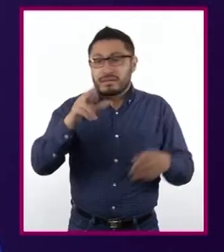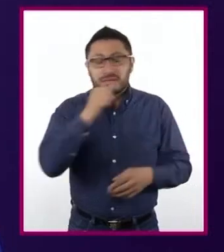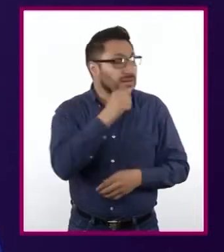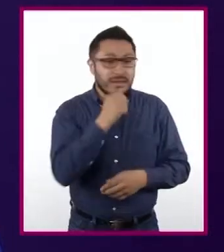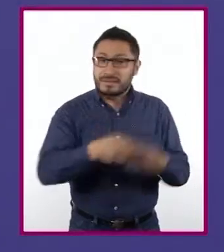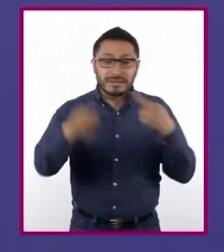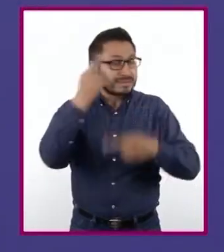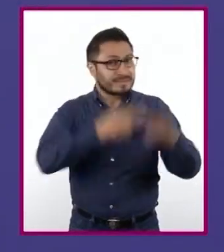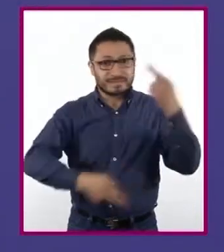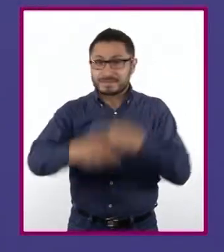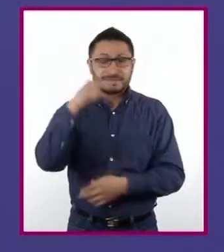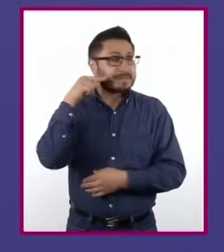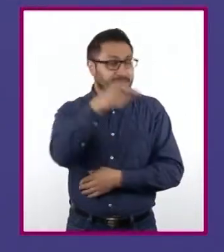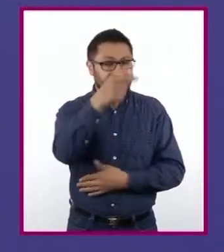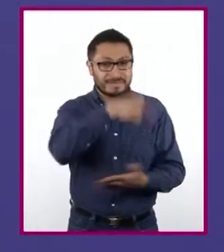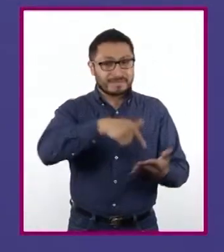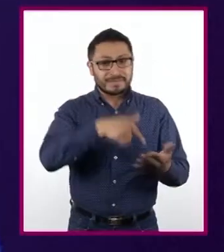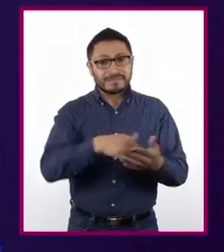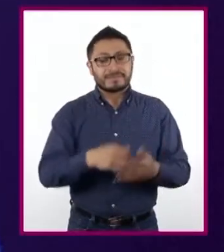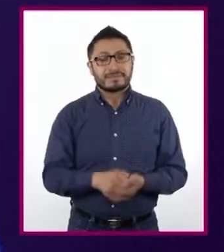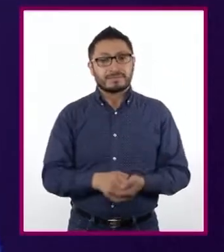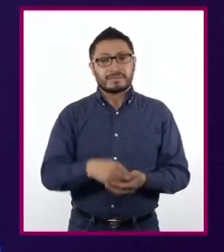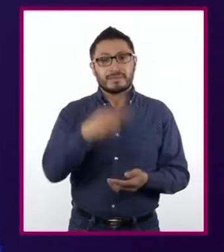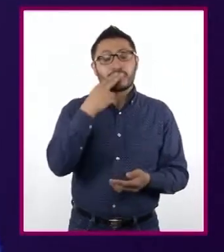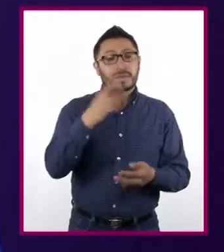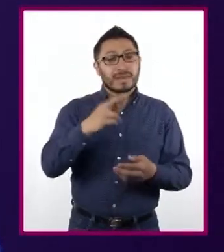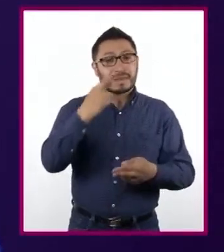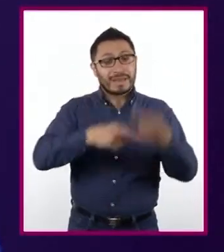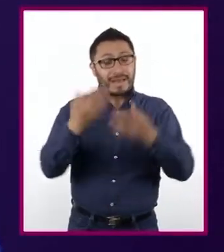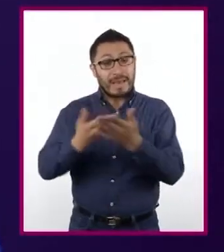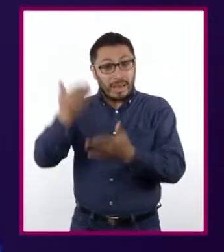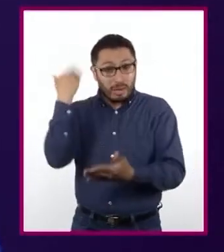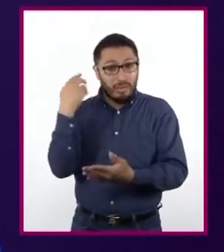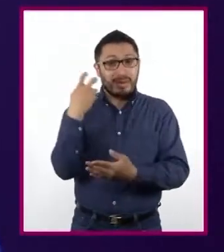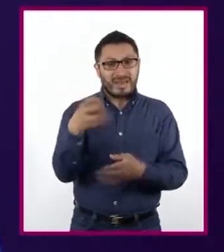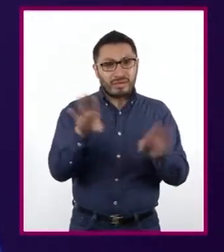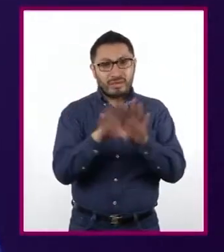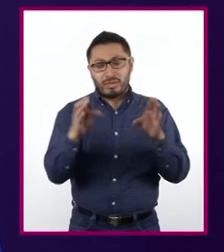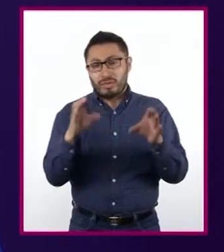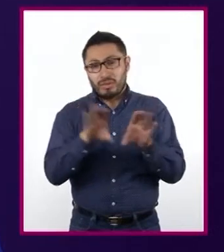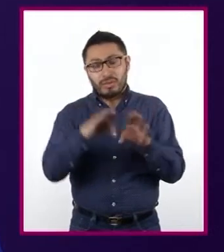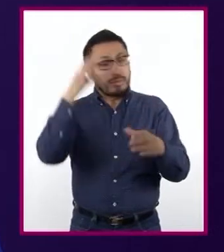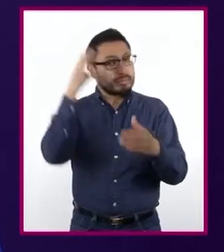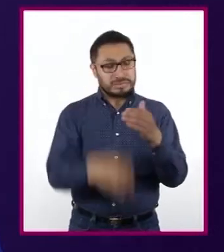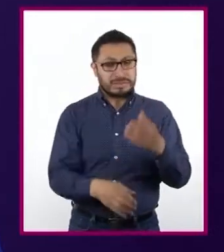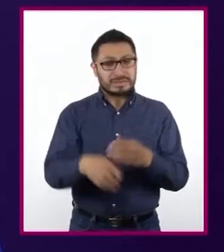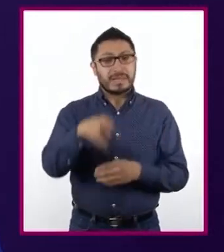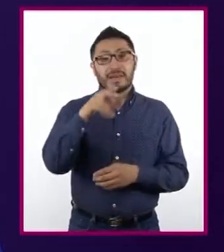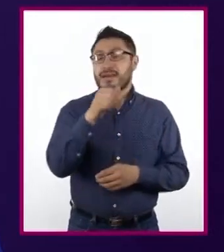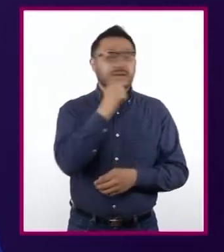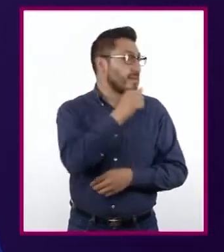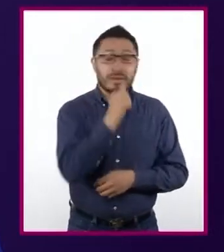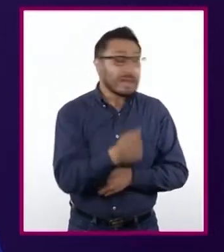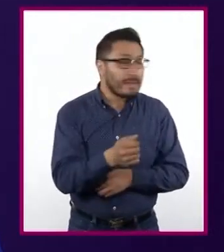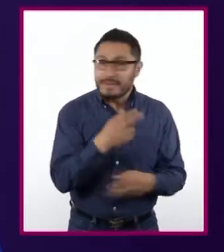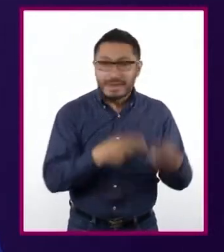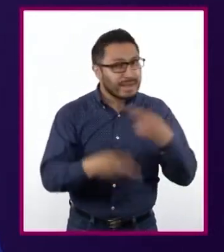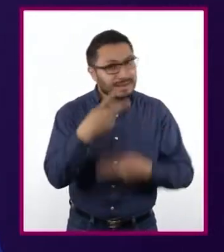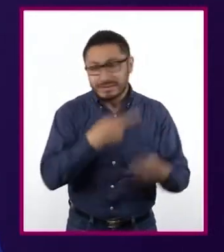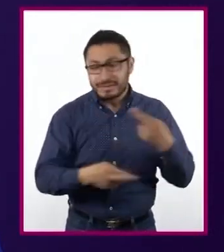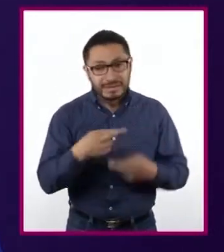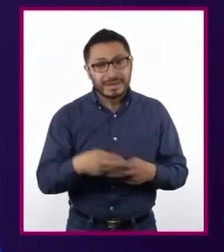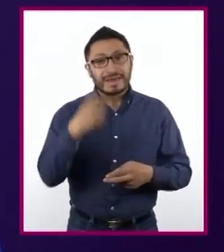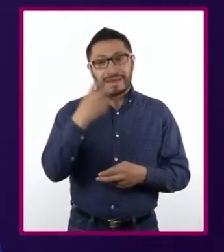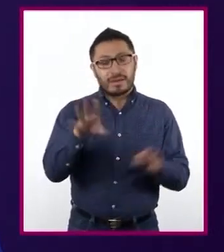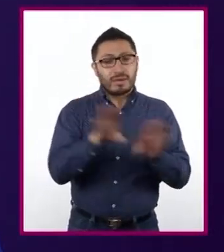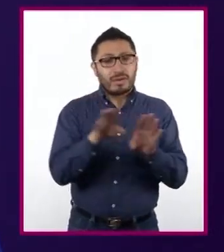a ese lugar. Si usamos regresó, la acción se ve como concluida. Si usamos ha regresado, la acción